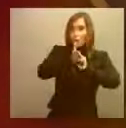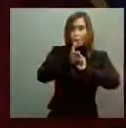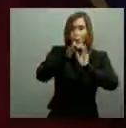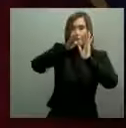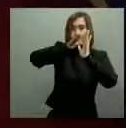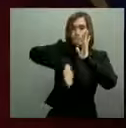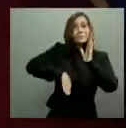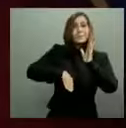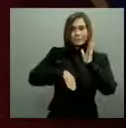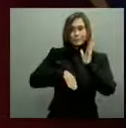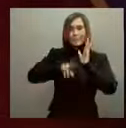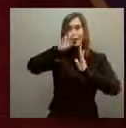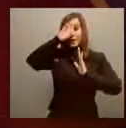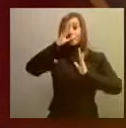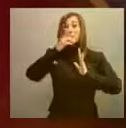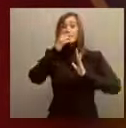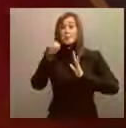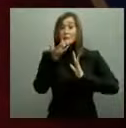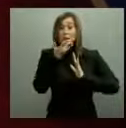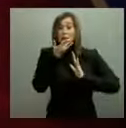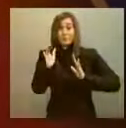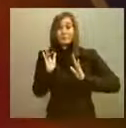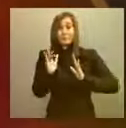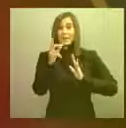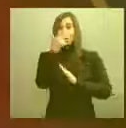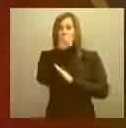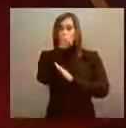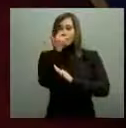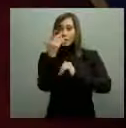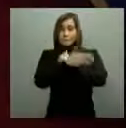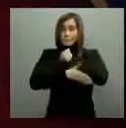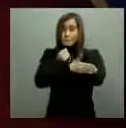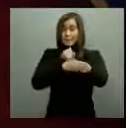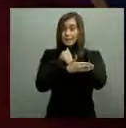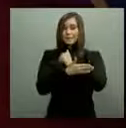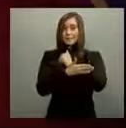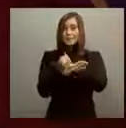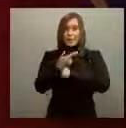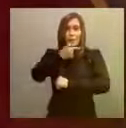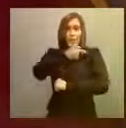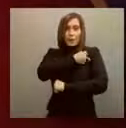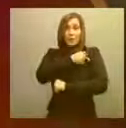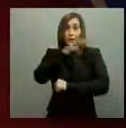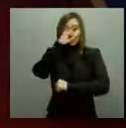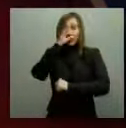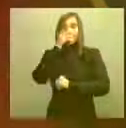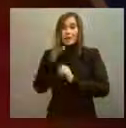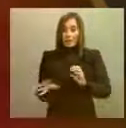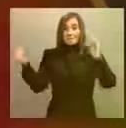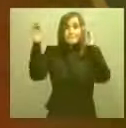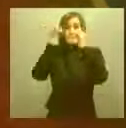de contarse entre los 10 con mayor proporción de su población adulta vacunada en todo el mundo.